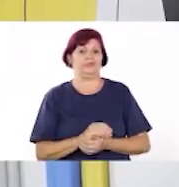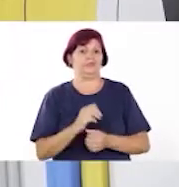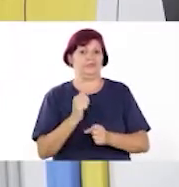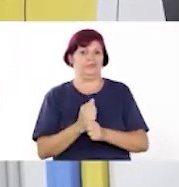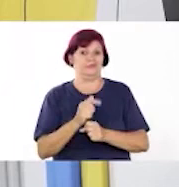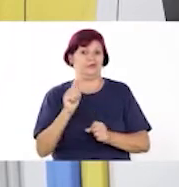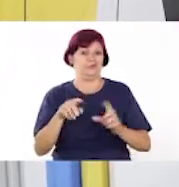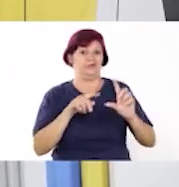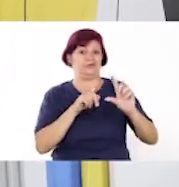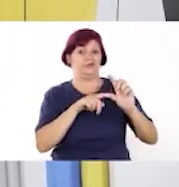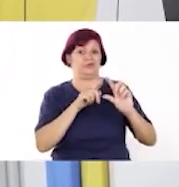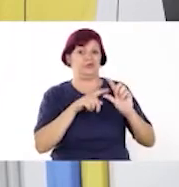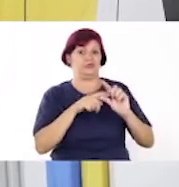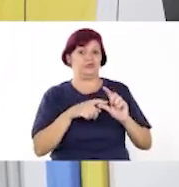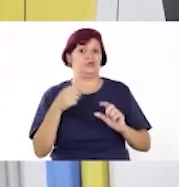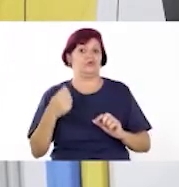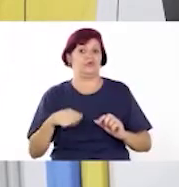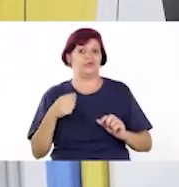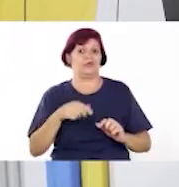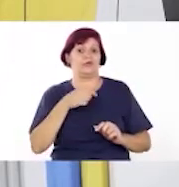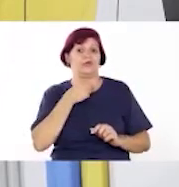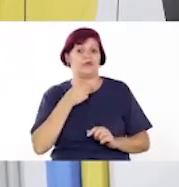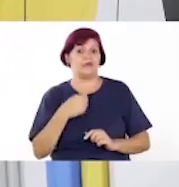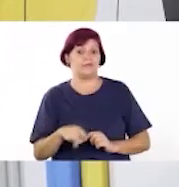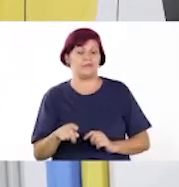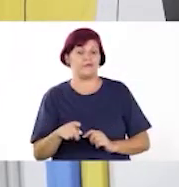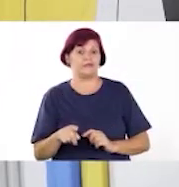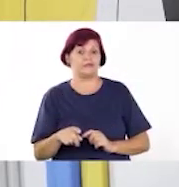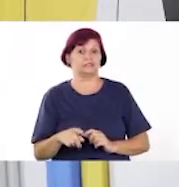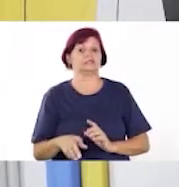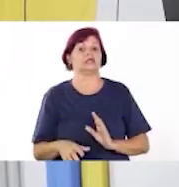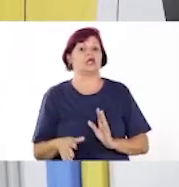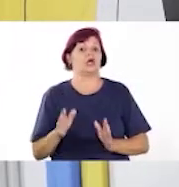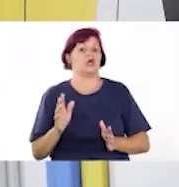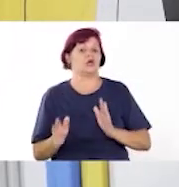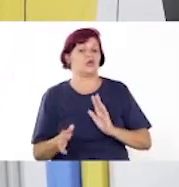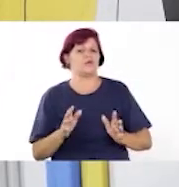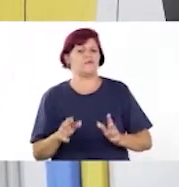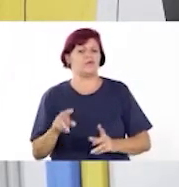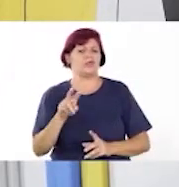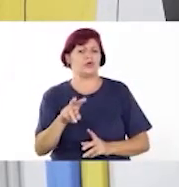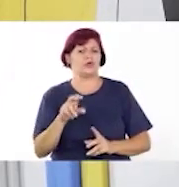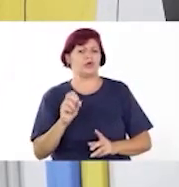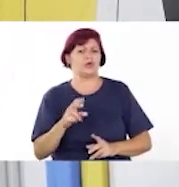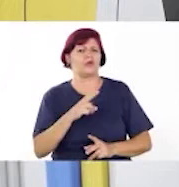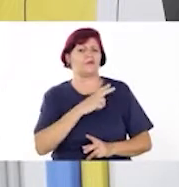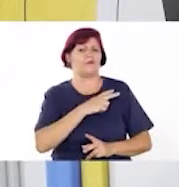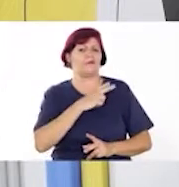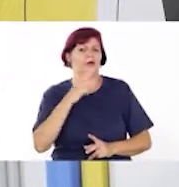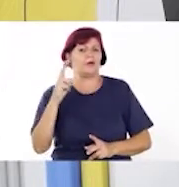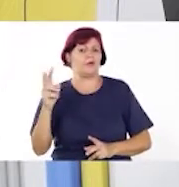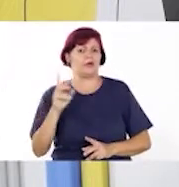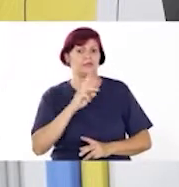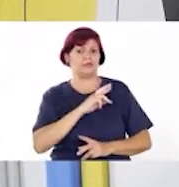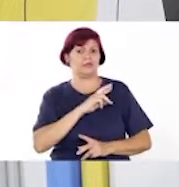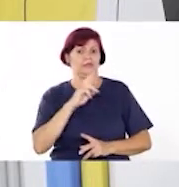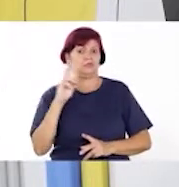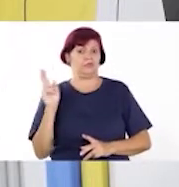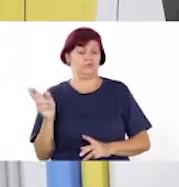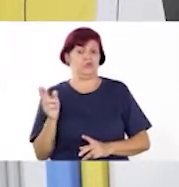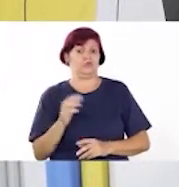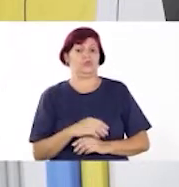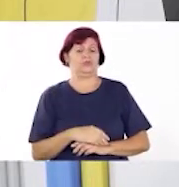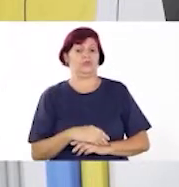Para el trabajo con este contenido, deberán ejemplificar la conformación de una nueva vanguardia